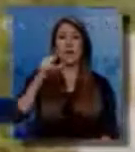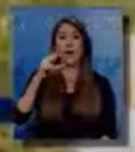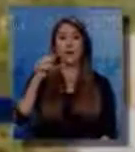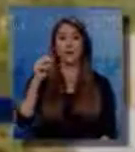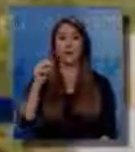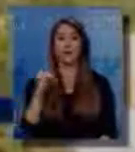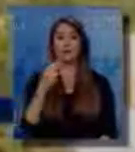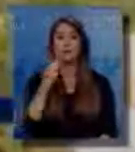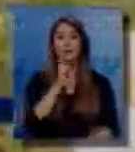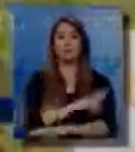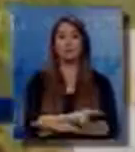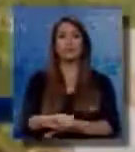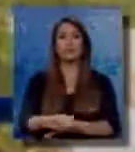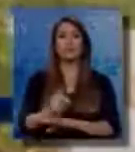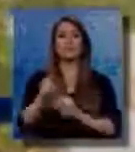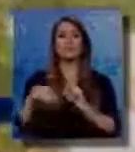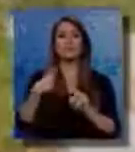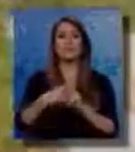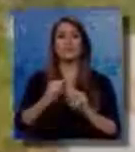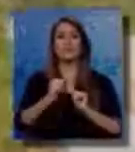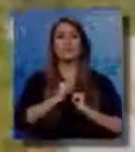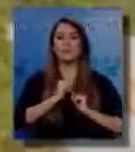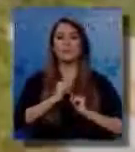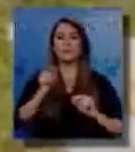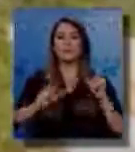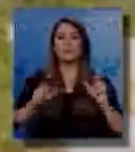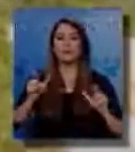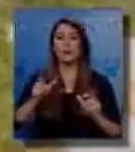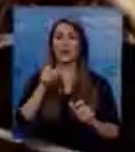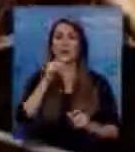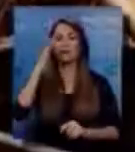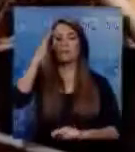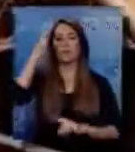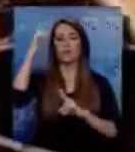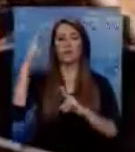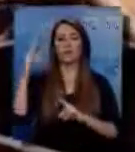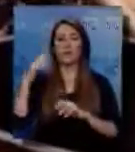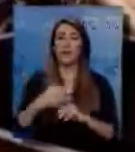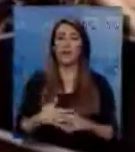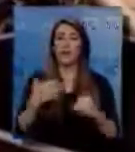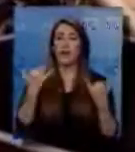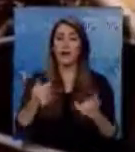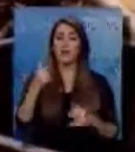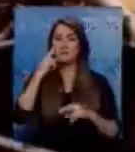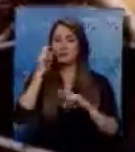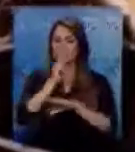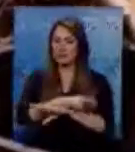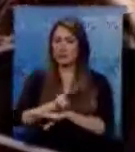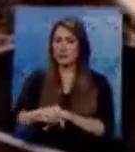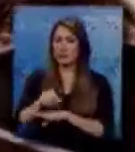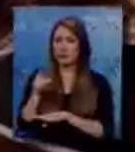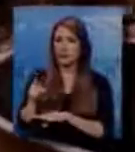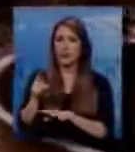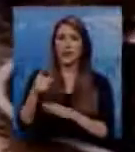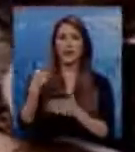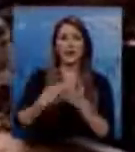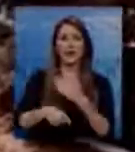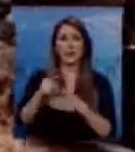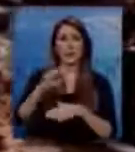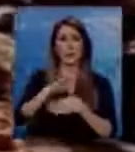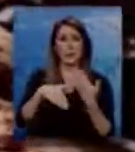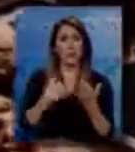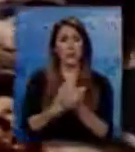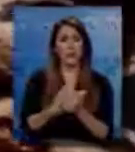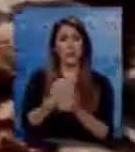de Control Minero, y de parte de los propios señores de las Fuerzas Armadas. Durante la inspección se comprobó que las normas de mitigación